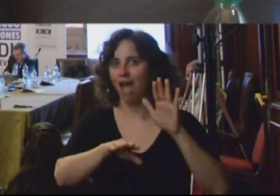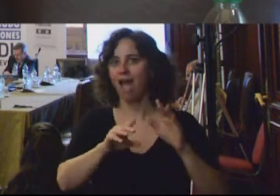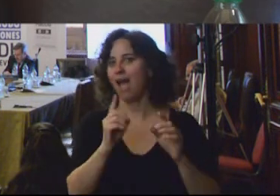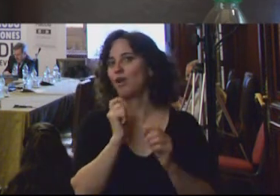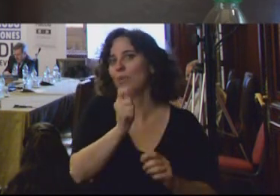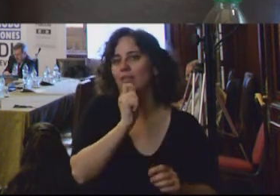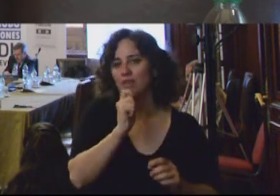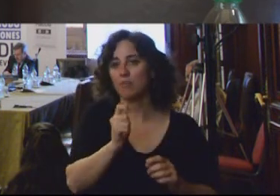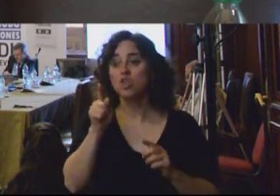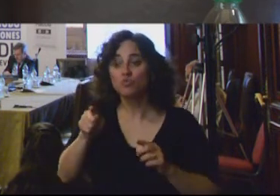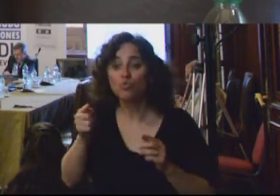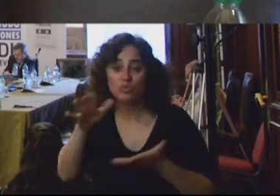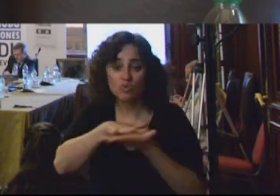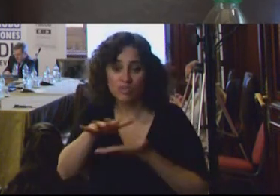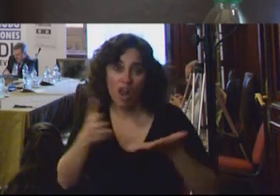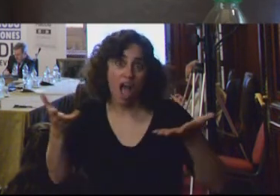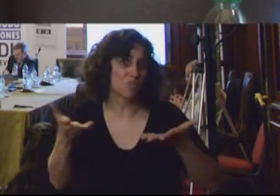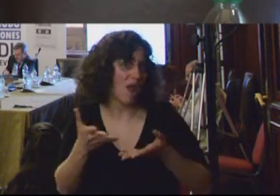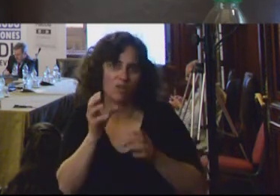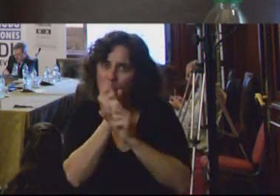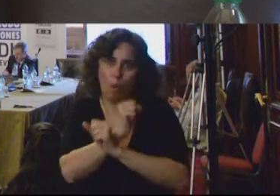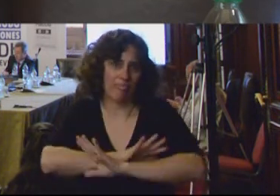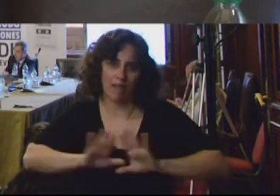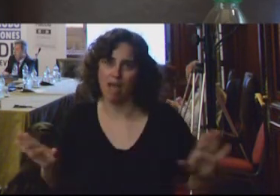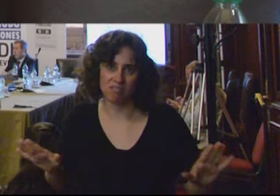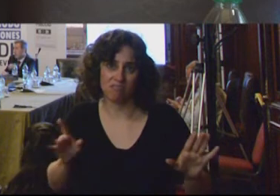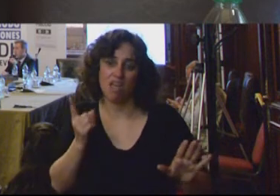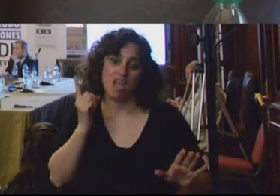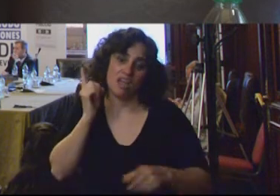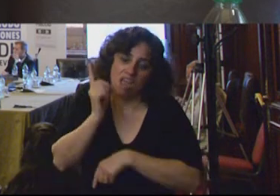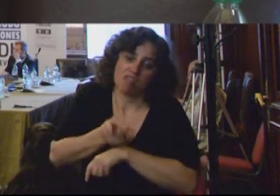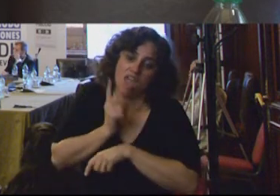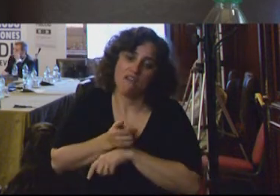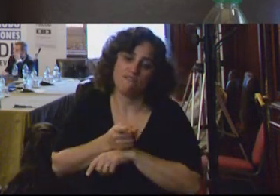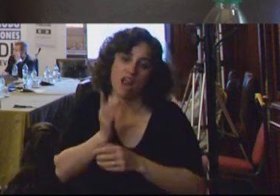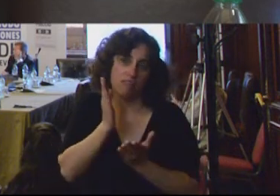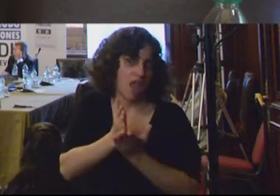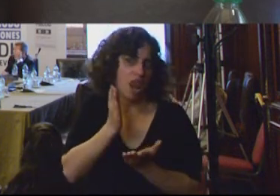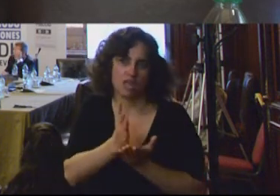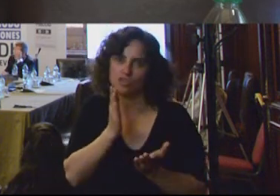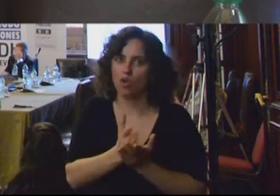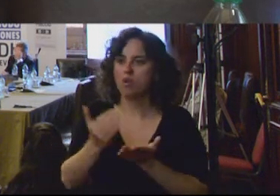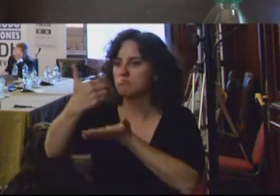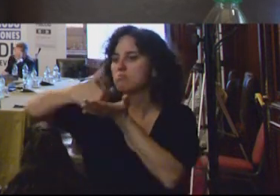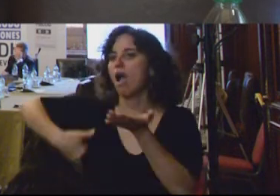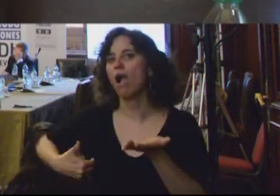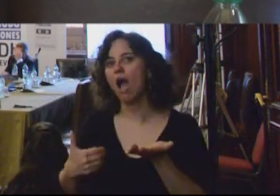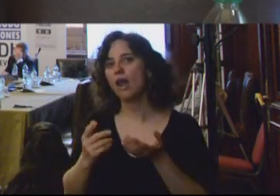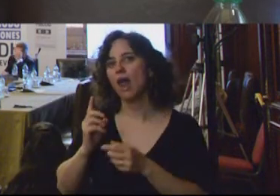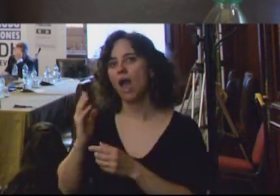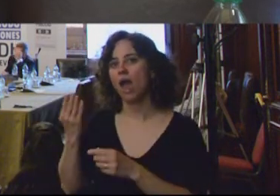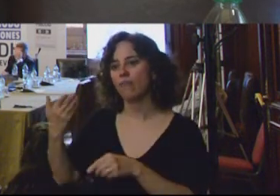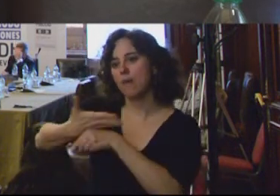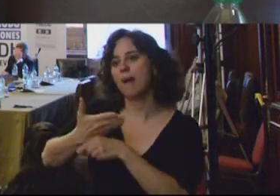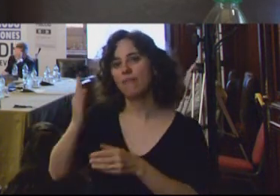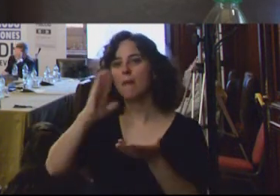diría, insostenible. Y debería en derecho pues desecharse esa demanda penal